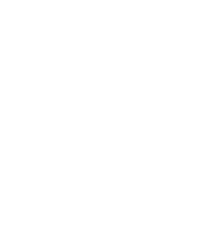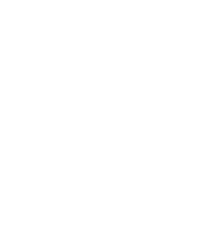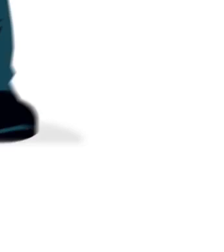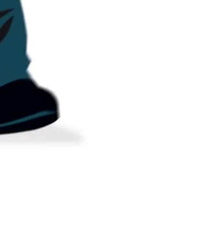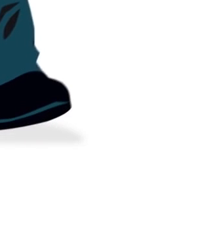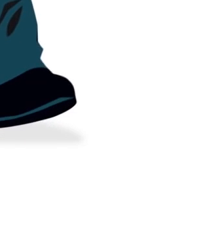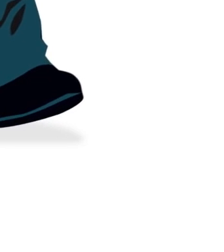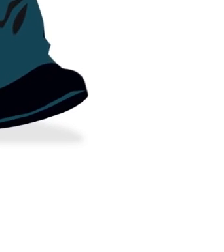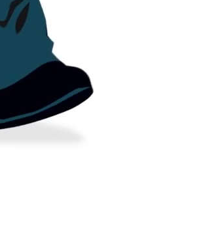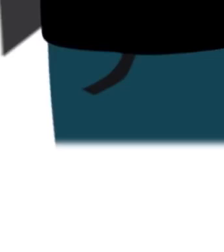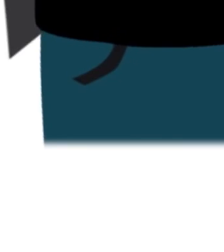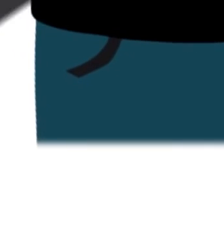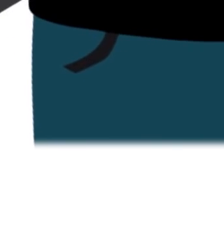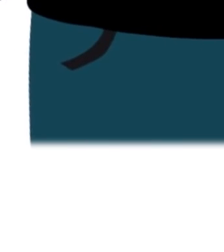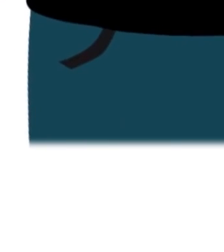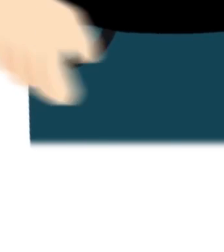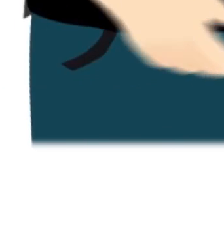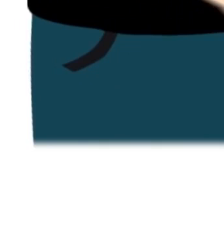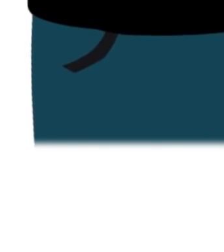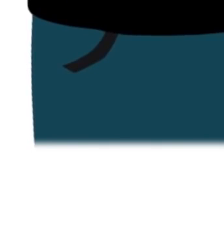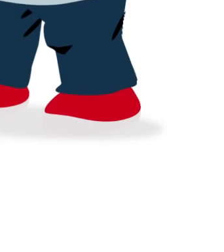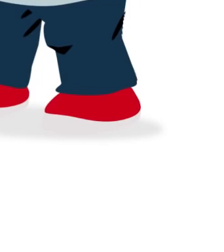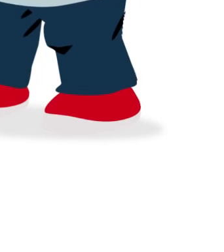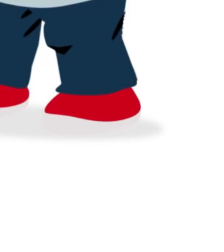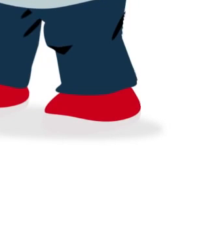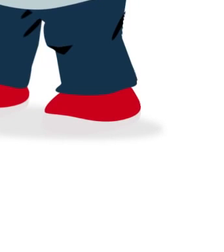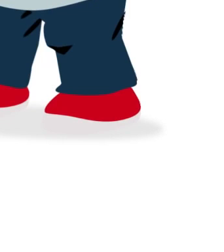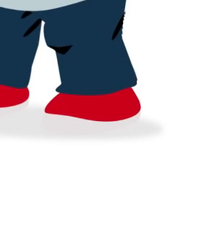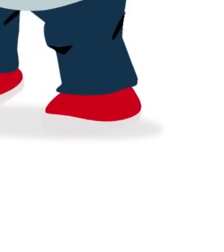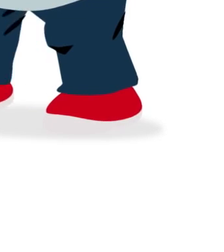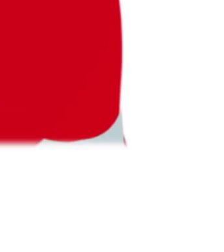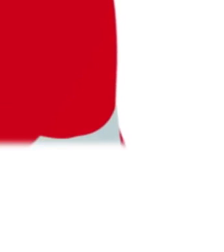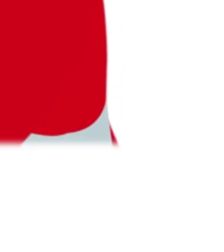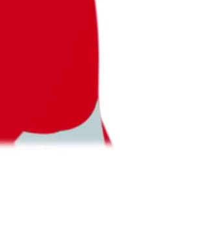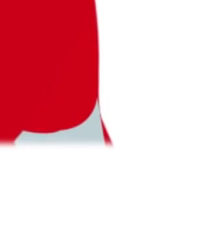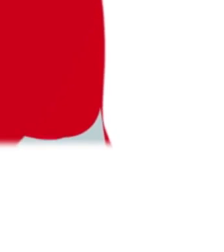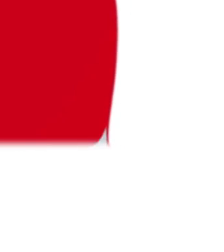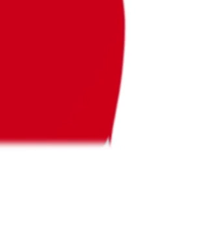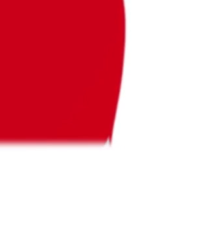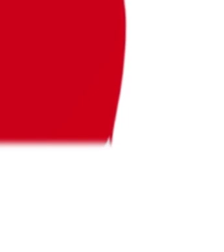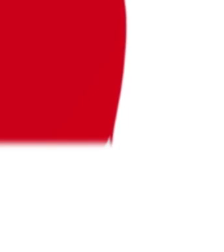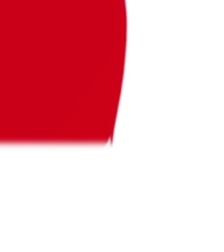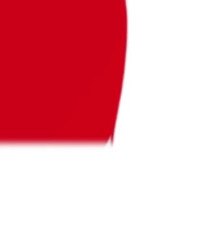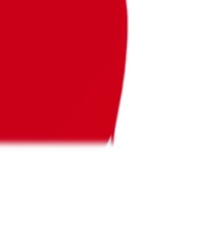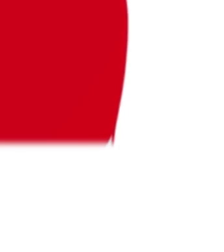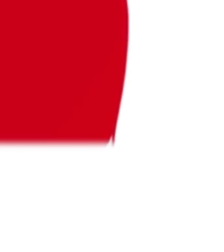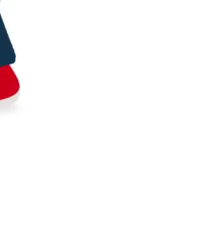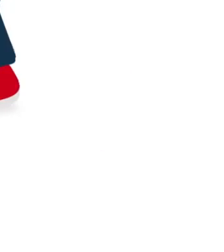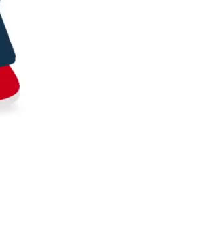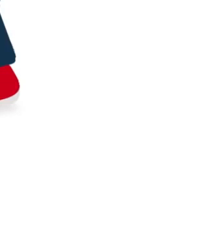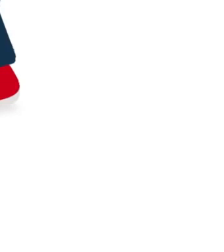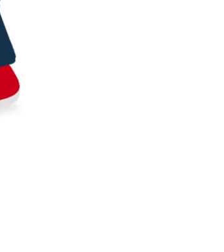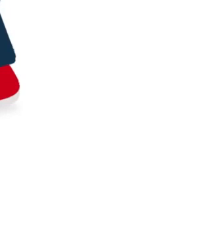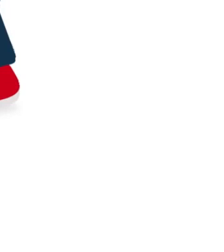de un infarto. Rafa casi dio vuelta a la parrilla. Oh. El brazo izquierdo mucho le dolía. Y